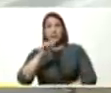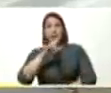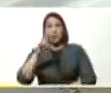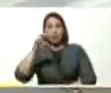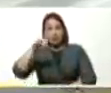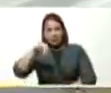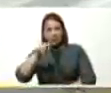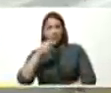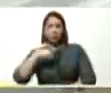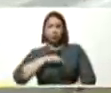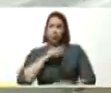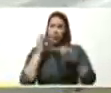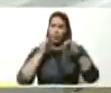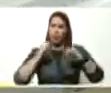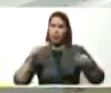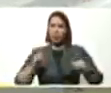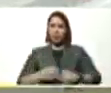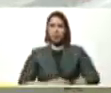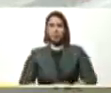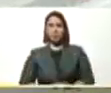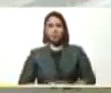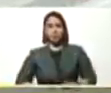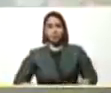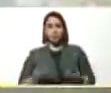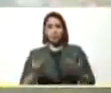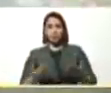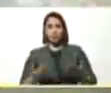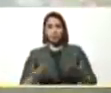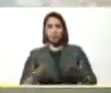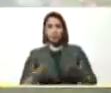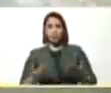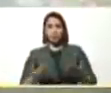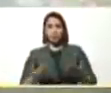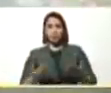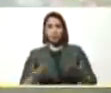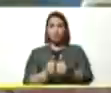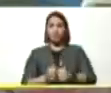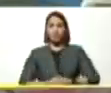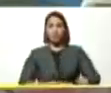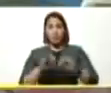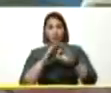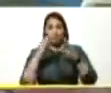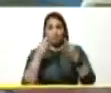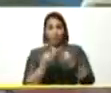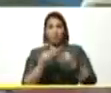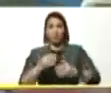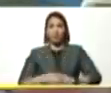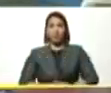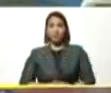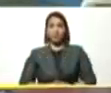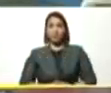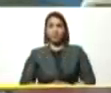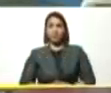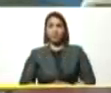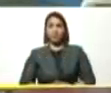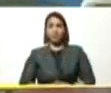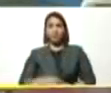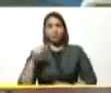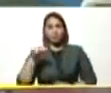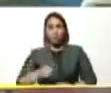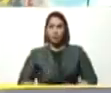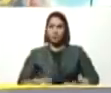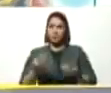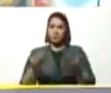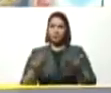bueno, feliz, presidente, porque estamos entregando viviendas de la familia Mujica Rivas, que hoy van a